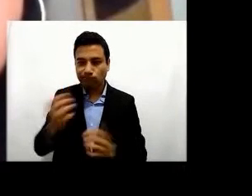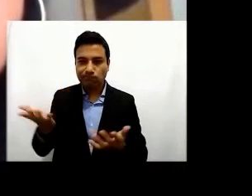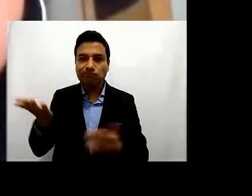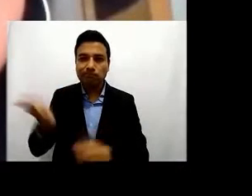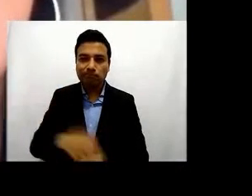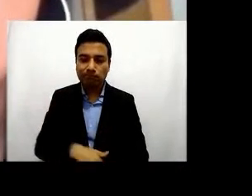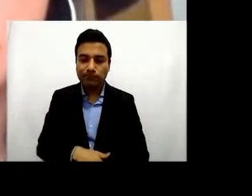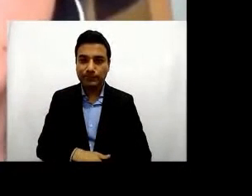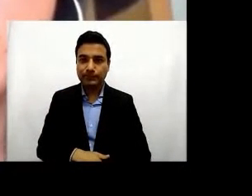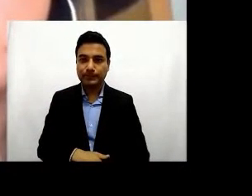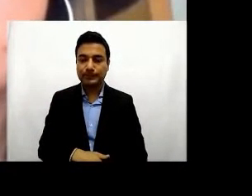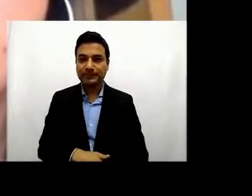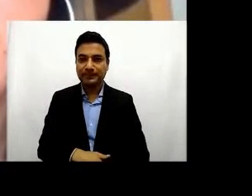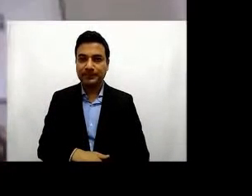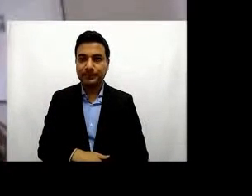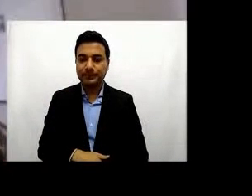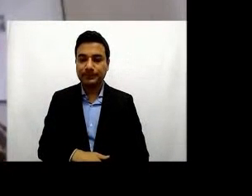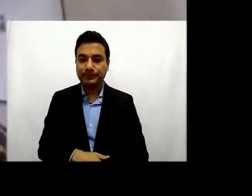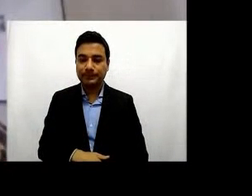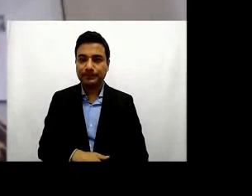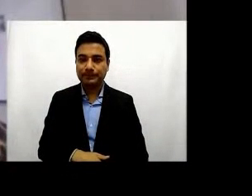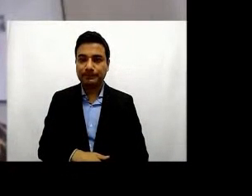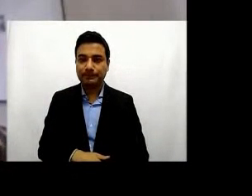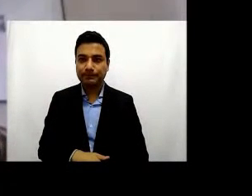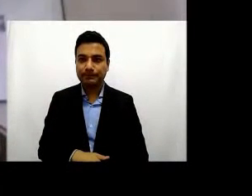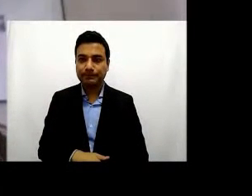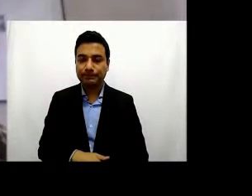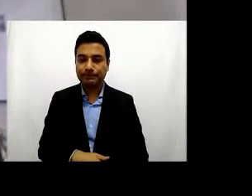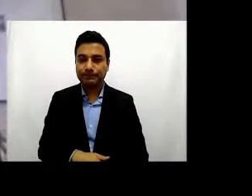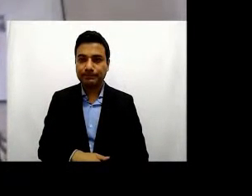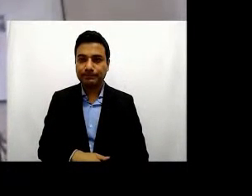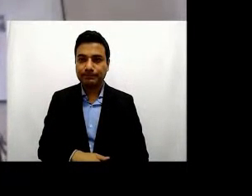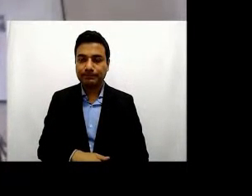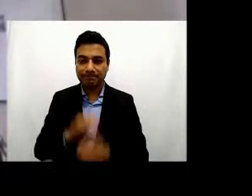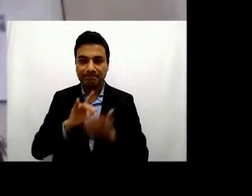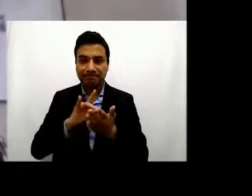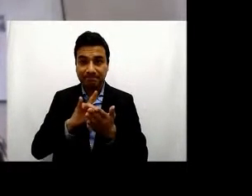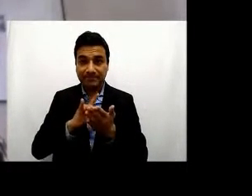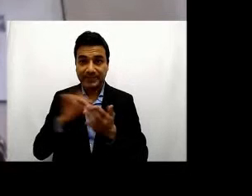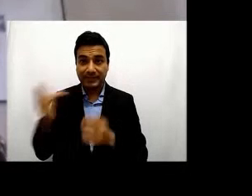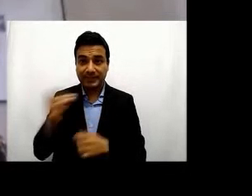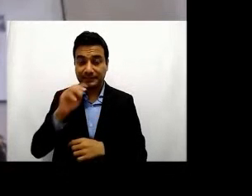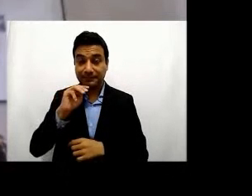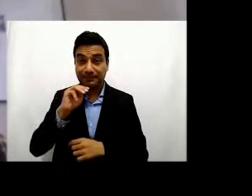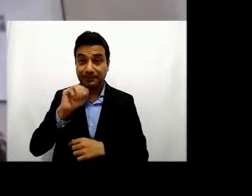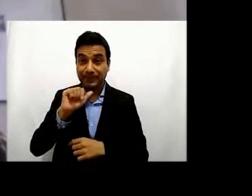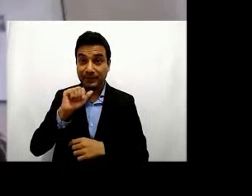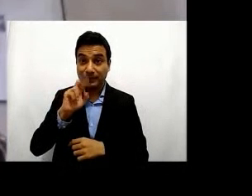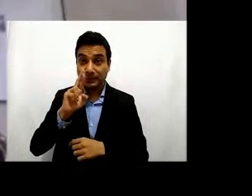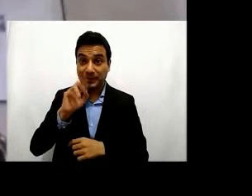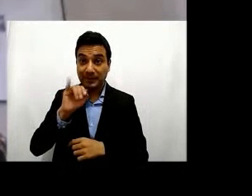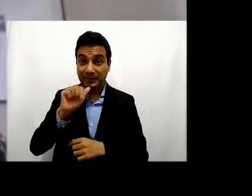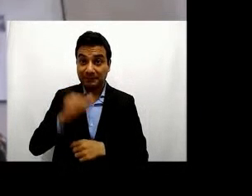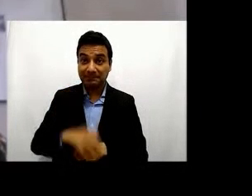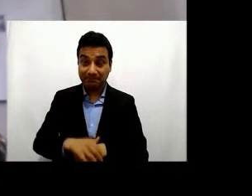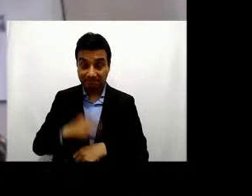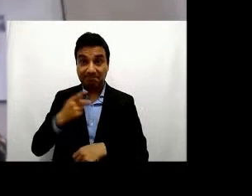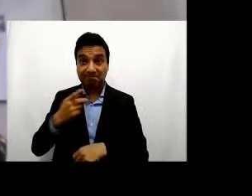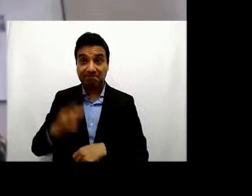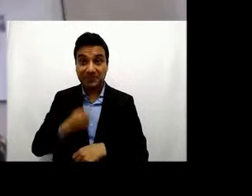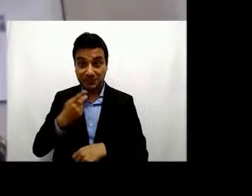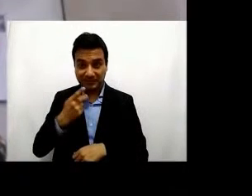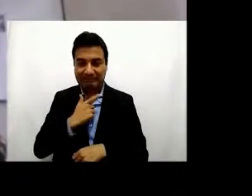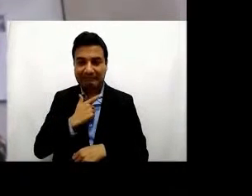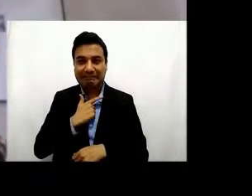día? Thank you, Maria. Gracias, María. Y me fascina esta pregunta, de hecho, y